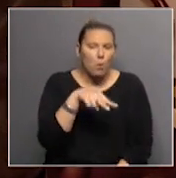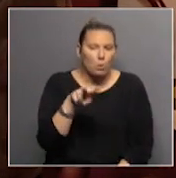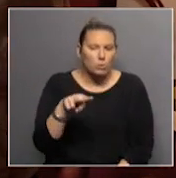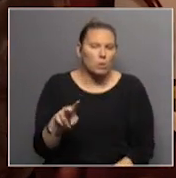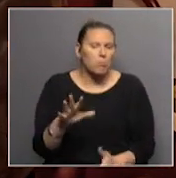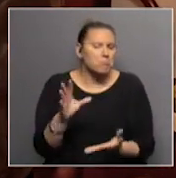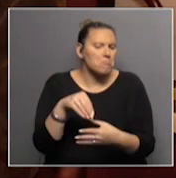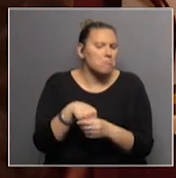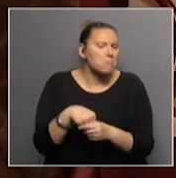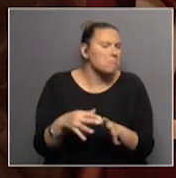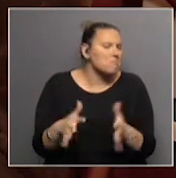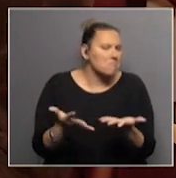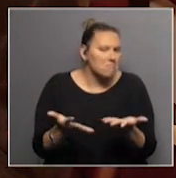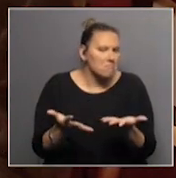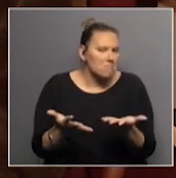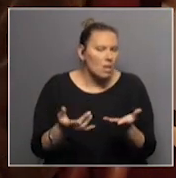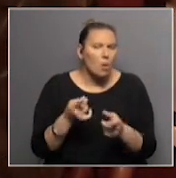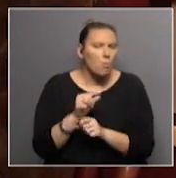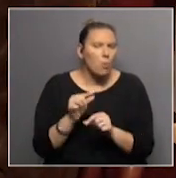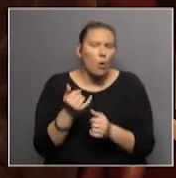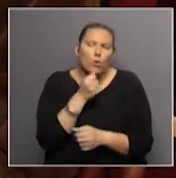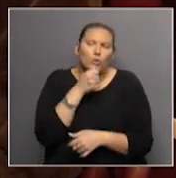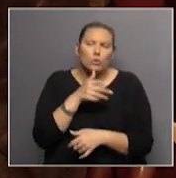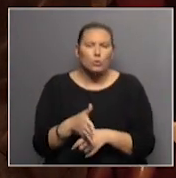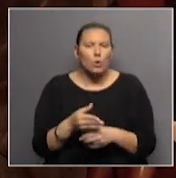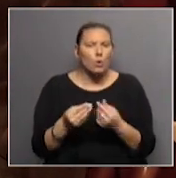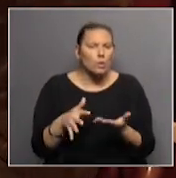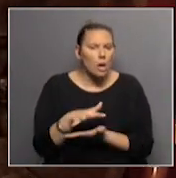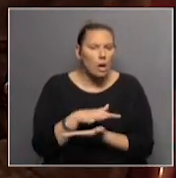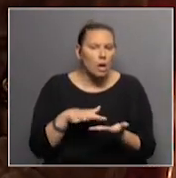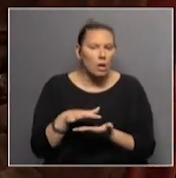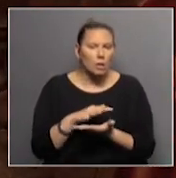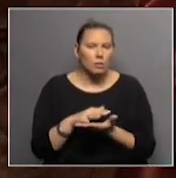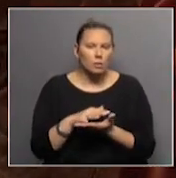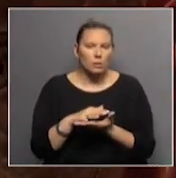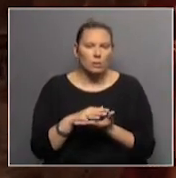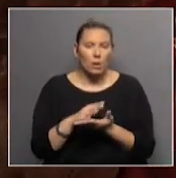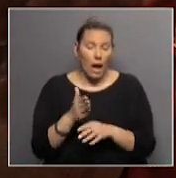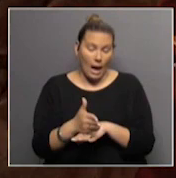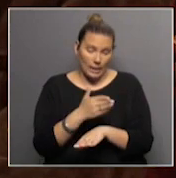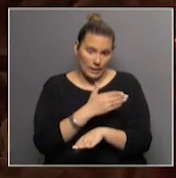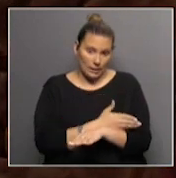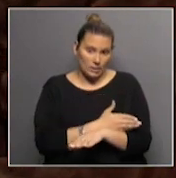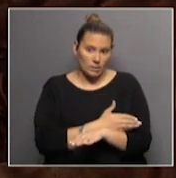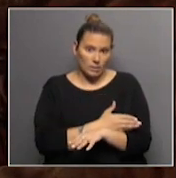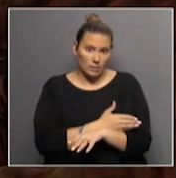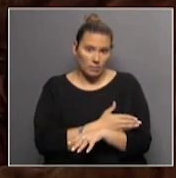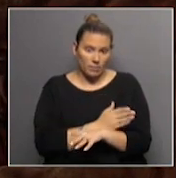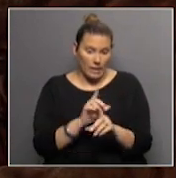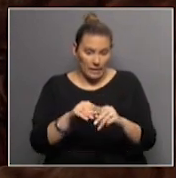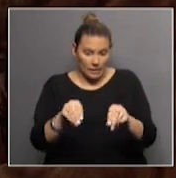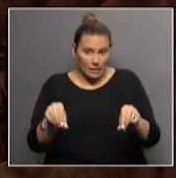podemos encontrar acá? ¿Cuál es un poquito la historia de este lugar también? Previo a Palacio Salvo, en este